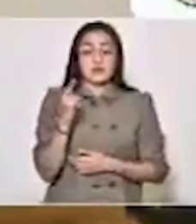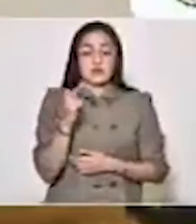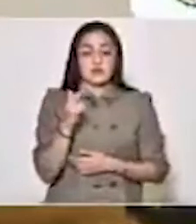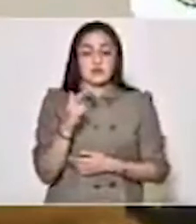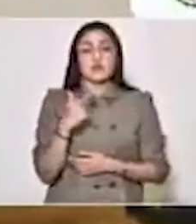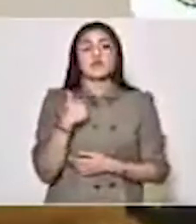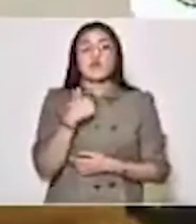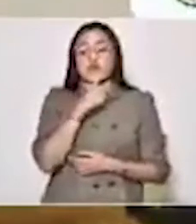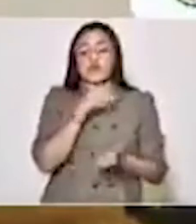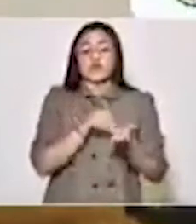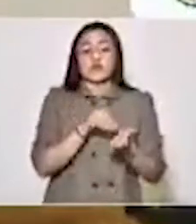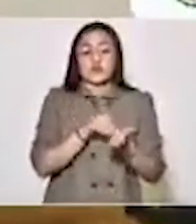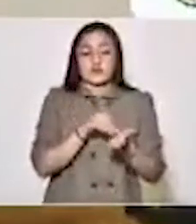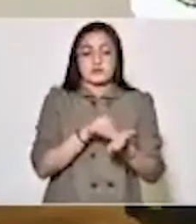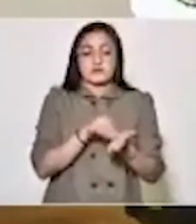hemos mantenido